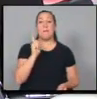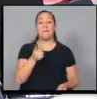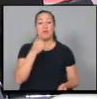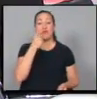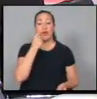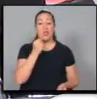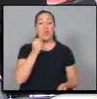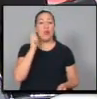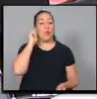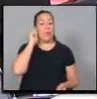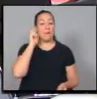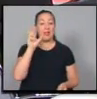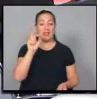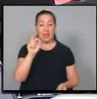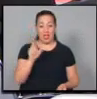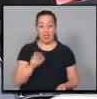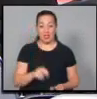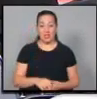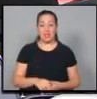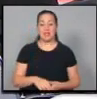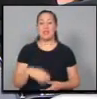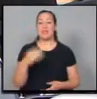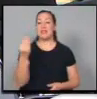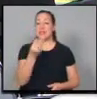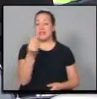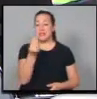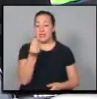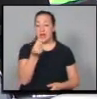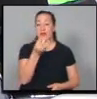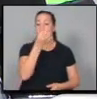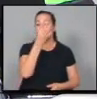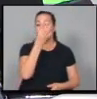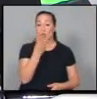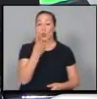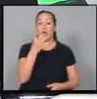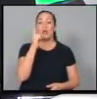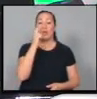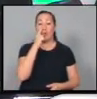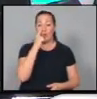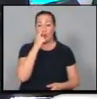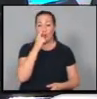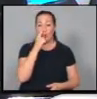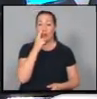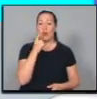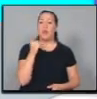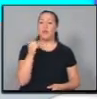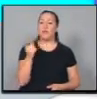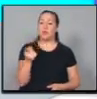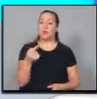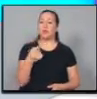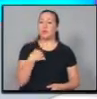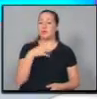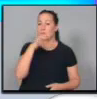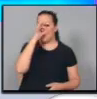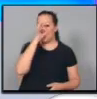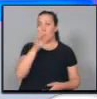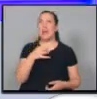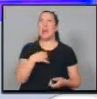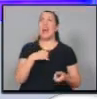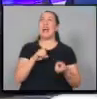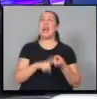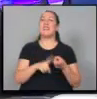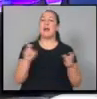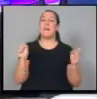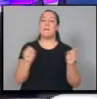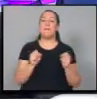cumple 30 años. Mira. Sábado 24 de junio, el mismo día. Eso explica la fecha, porque yo no me casaría un día de invierno o un día de